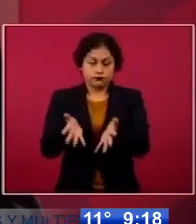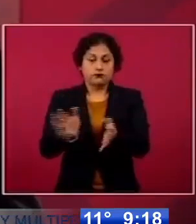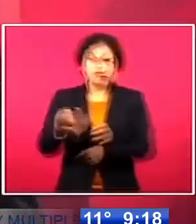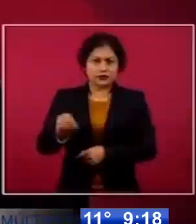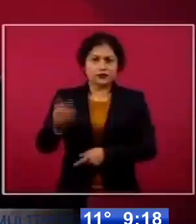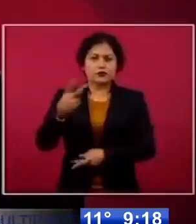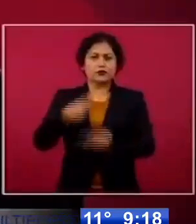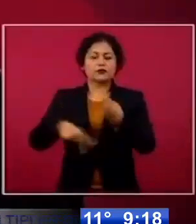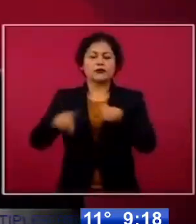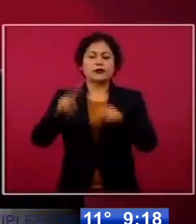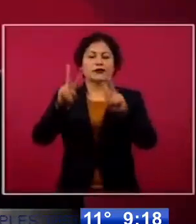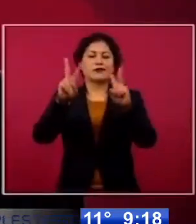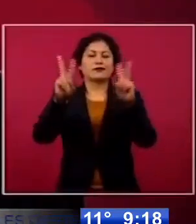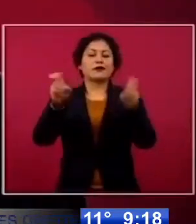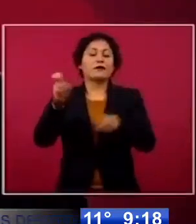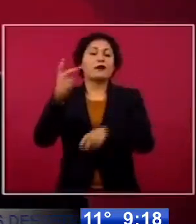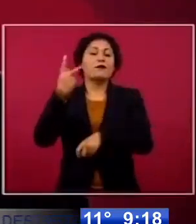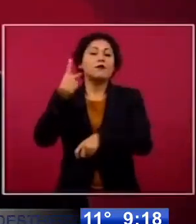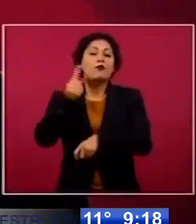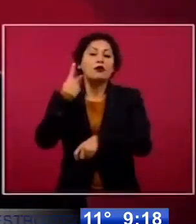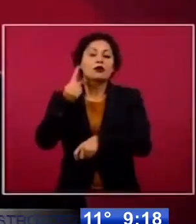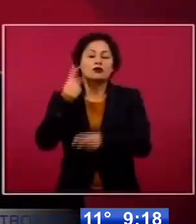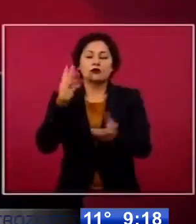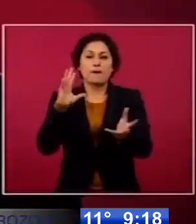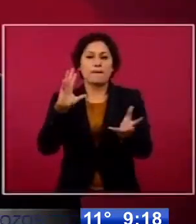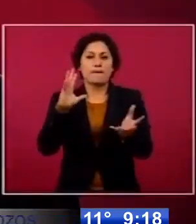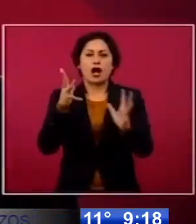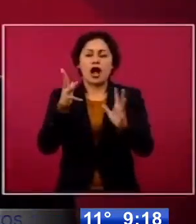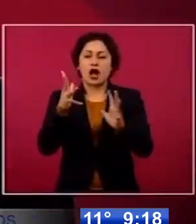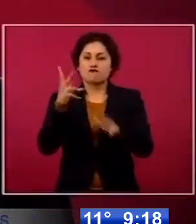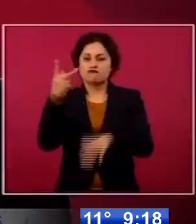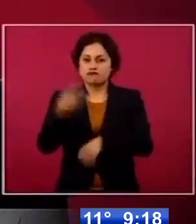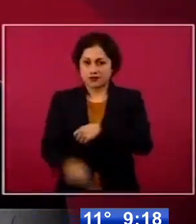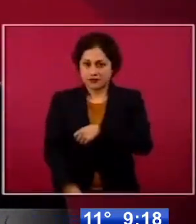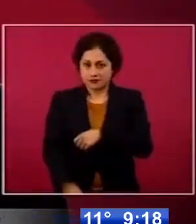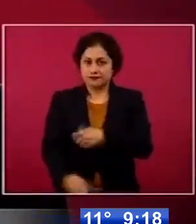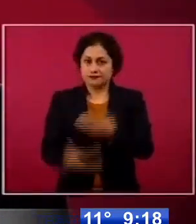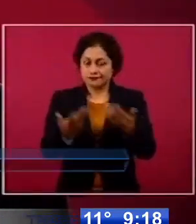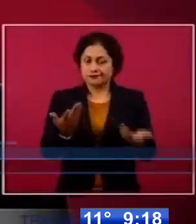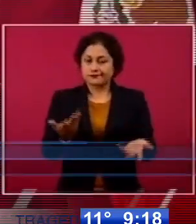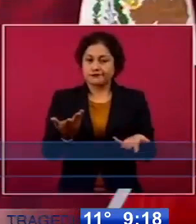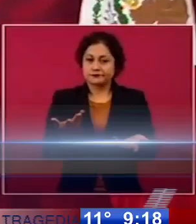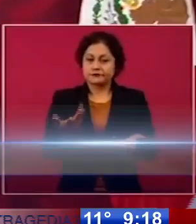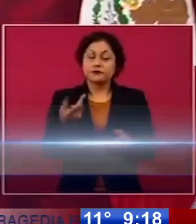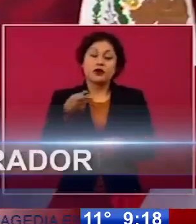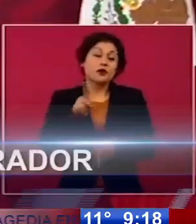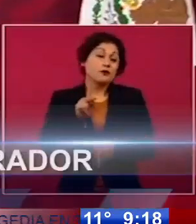anoche. Desde luego, lo principal es que nadie debe ser